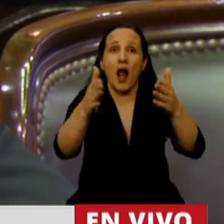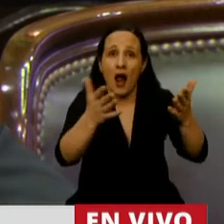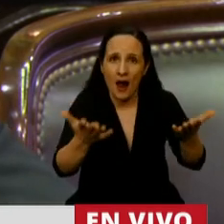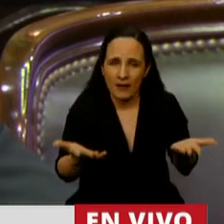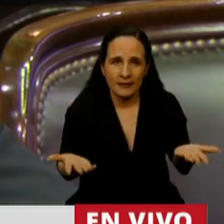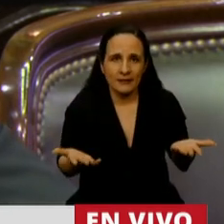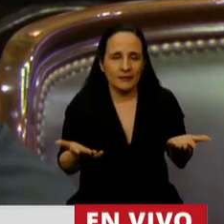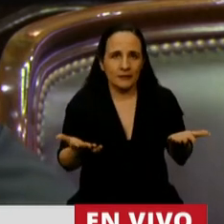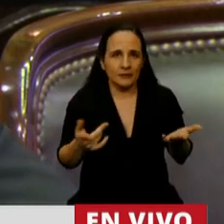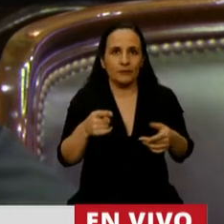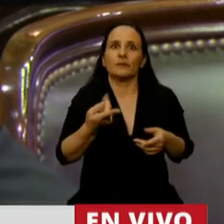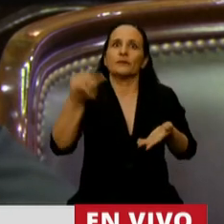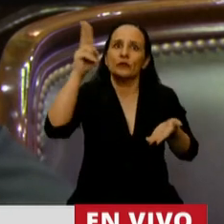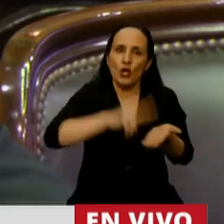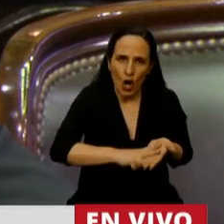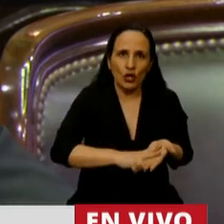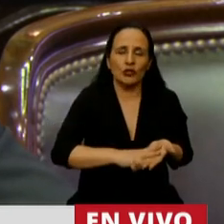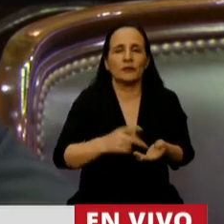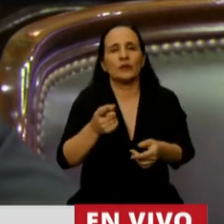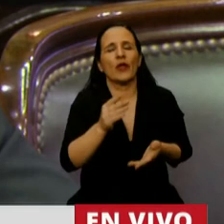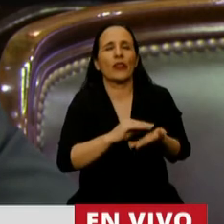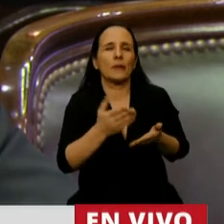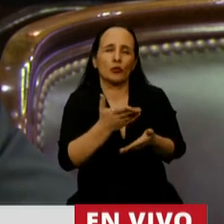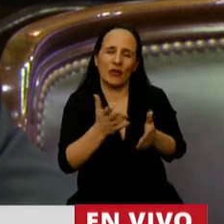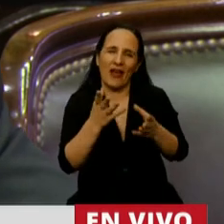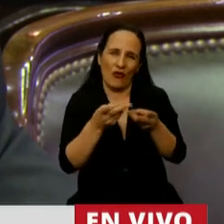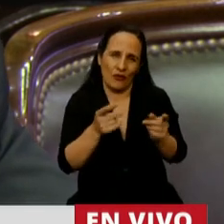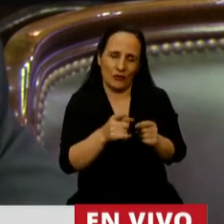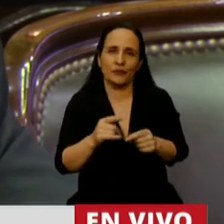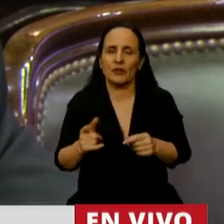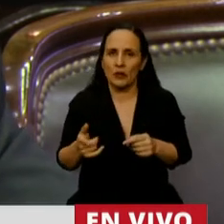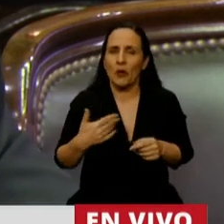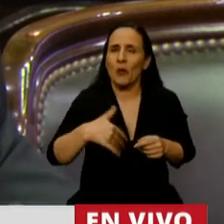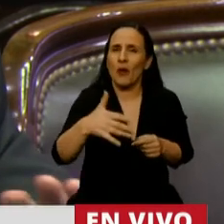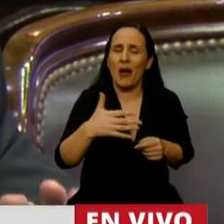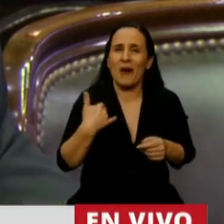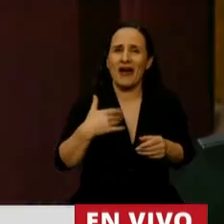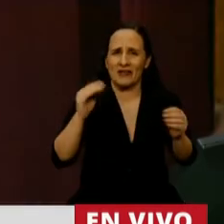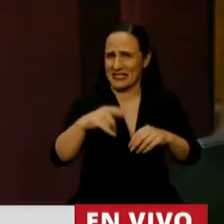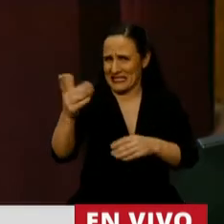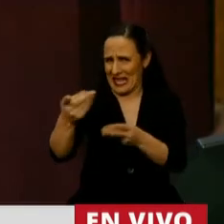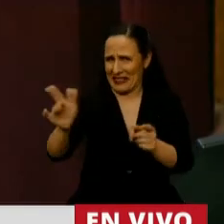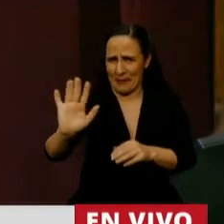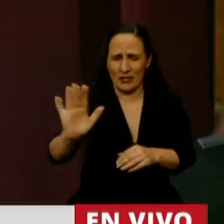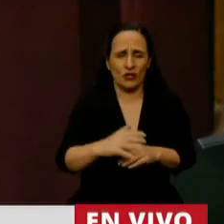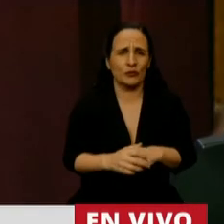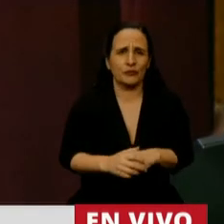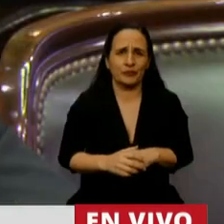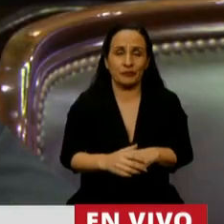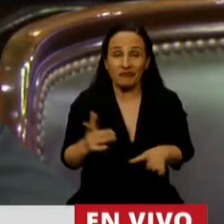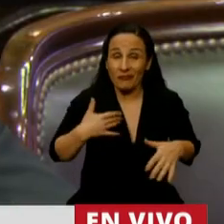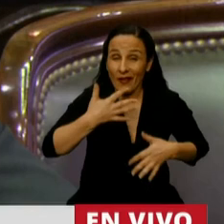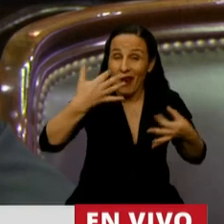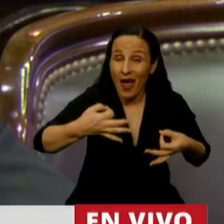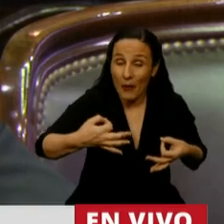a poner nuevamente al país frente a la posibilidad de un fracaso. Ya termino, presidente. La